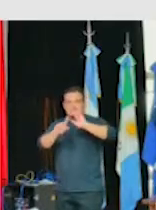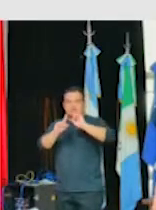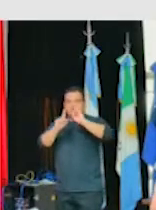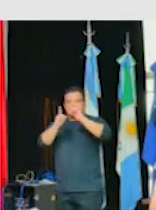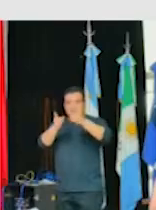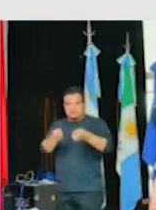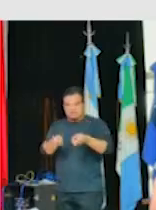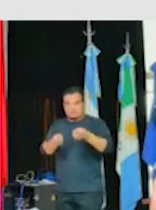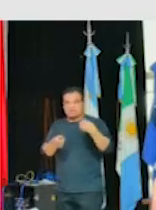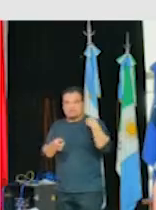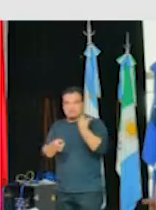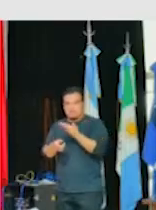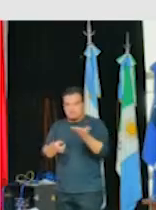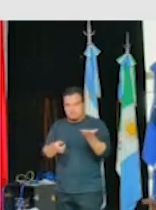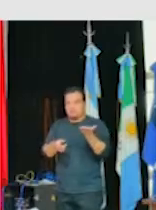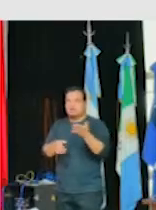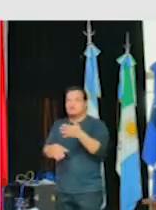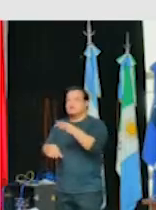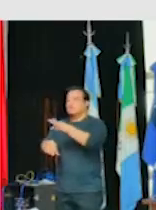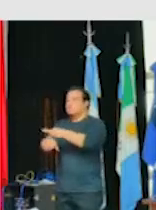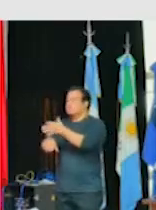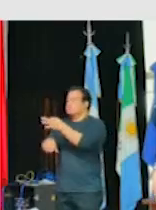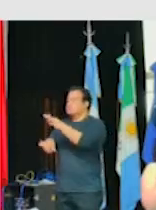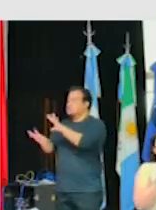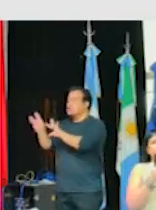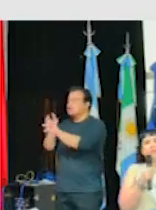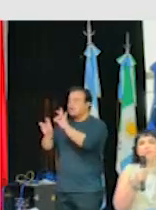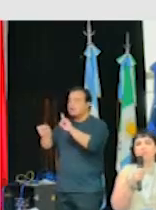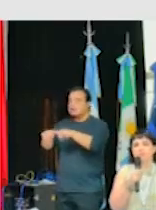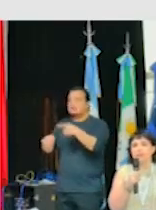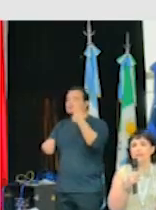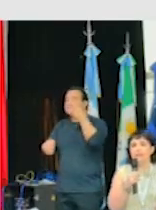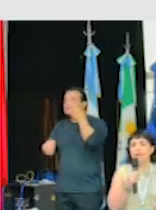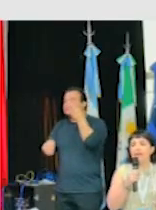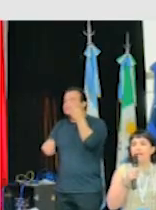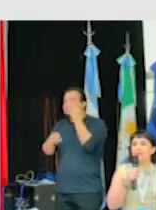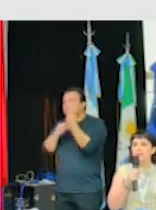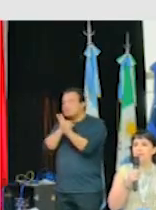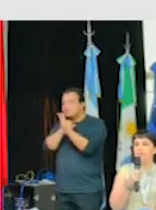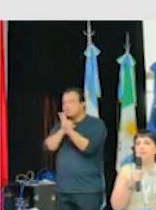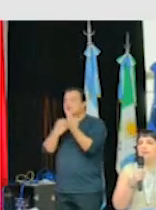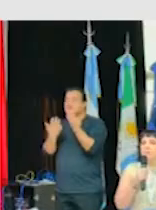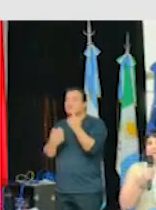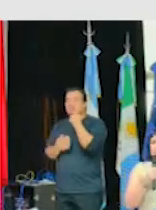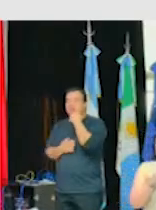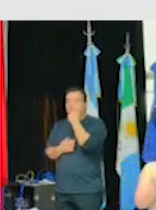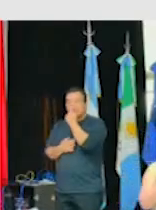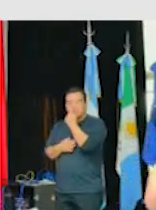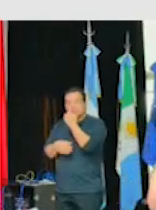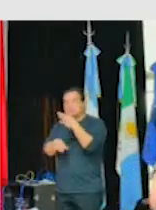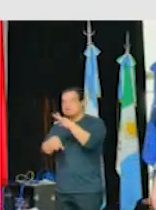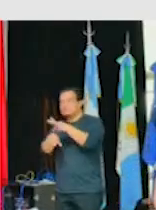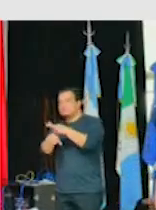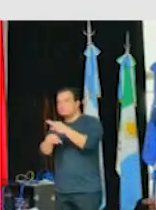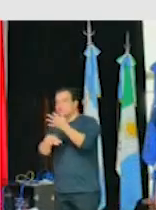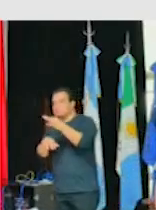son anestesia, cirugía plástica, dermatología, oftalmología. Entonces, parece que hay una ruptura